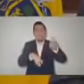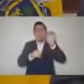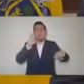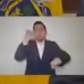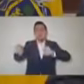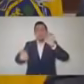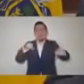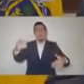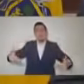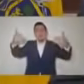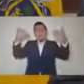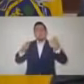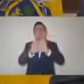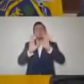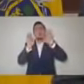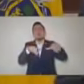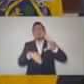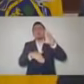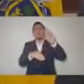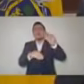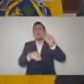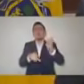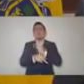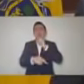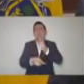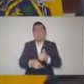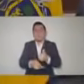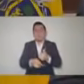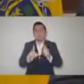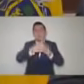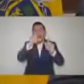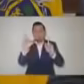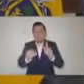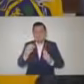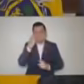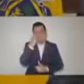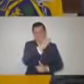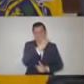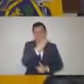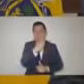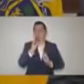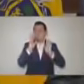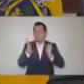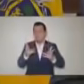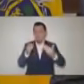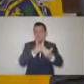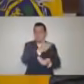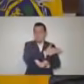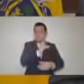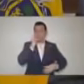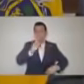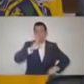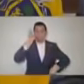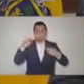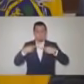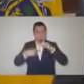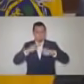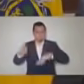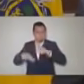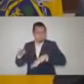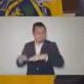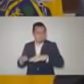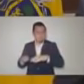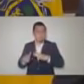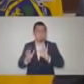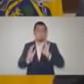ocultar el inicio de una segunda ola de contagios a escala nacional esa actitud ya le costó miles de vidas al país sólo el tiempo nos